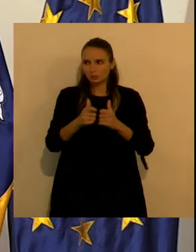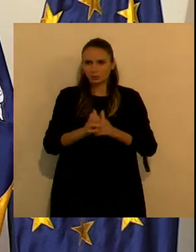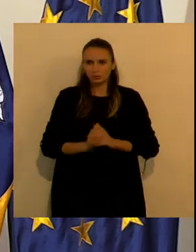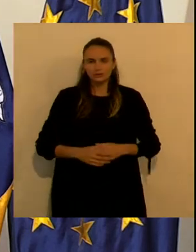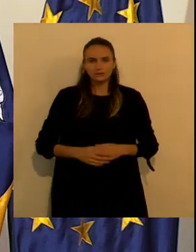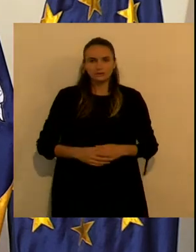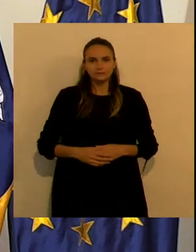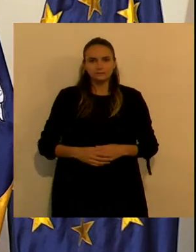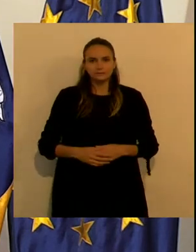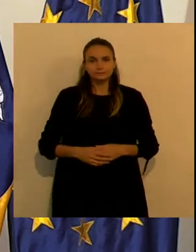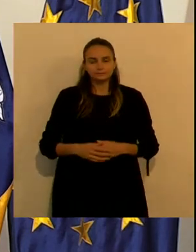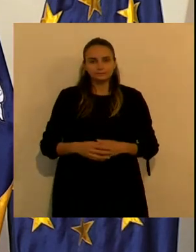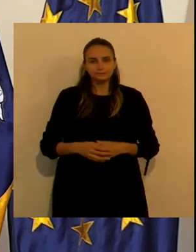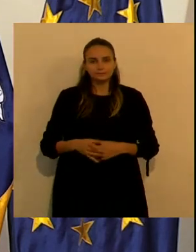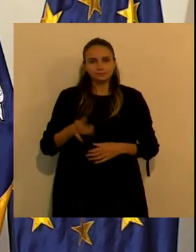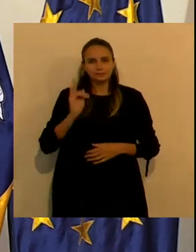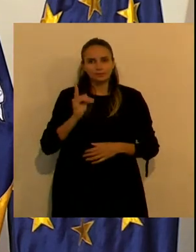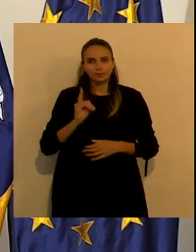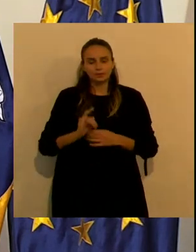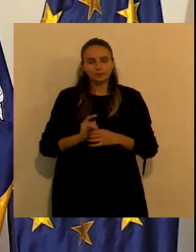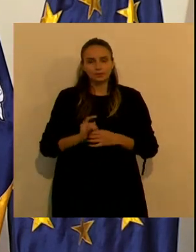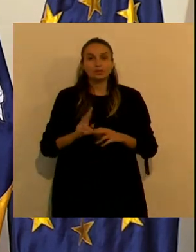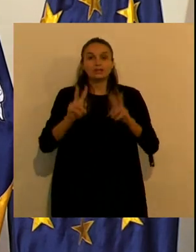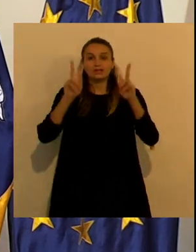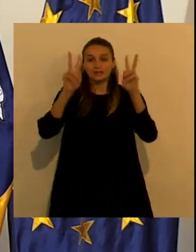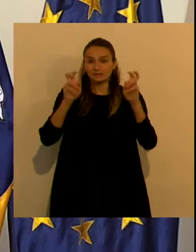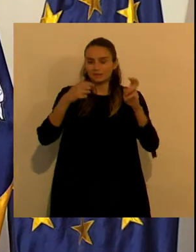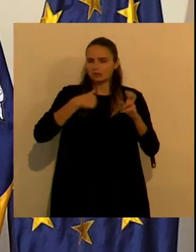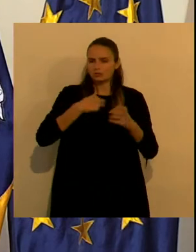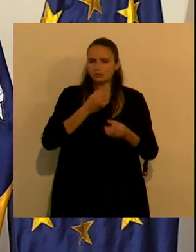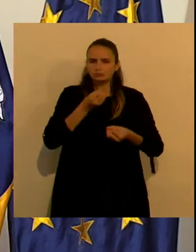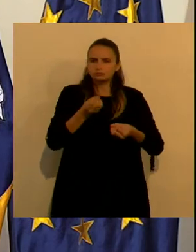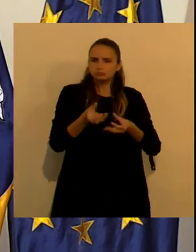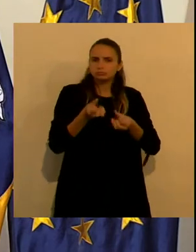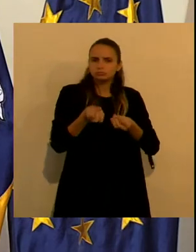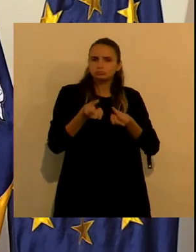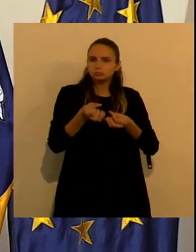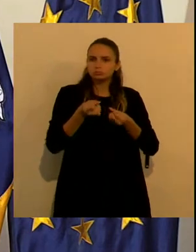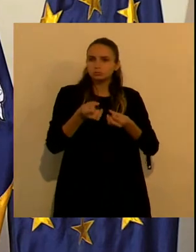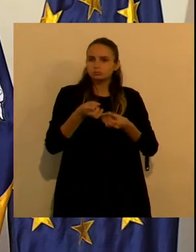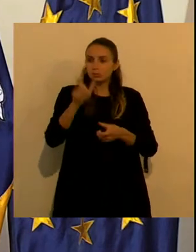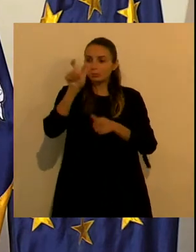acerca de cómo iba a decir, qué iba a contar acerca de estas personas.